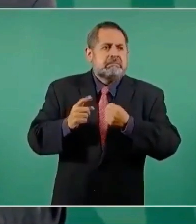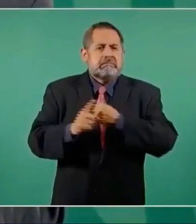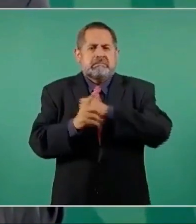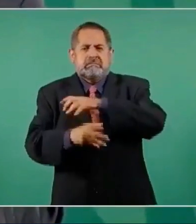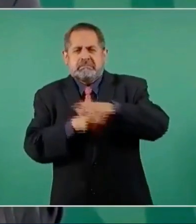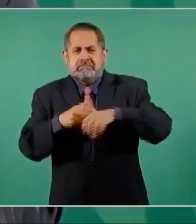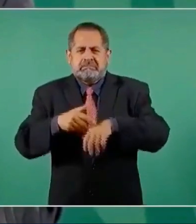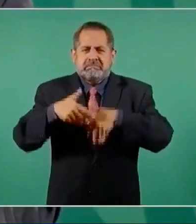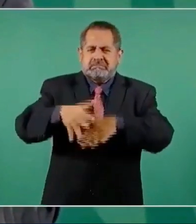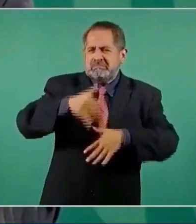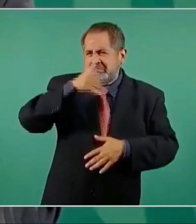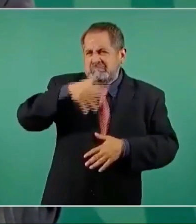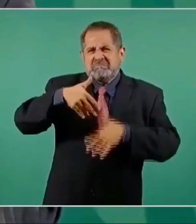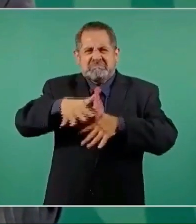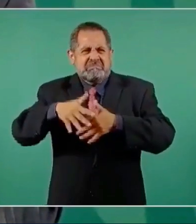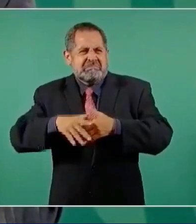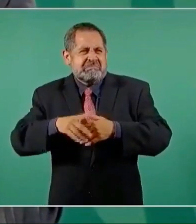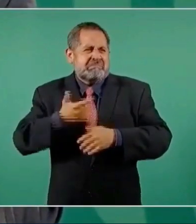movimientos de protesta.